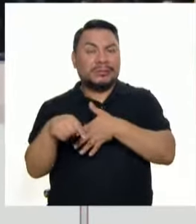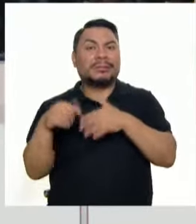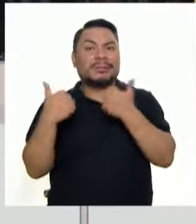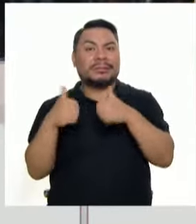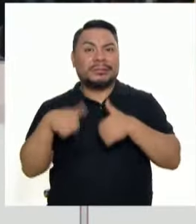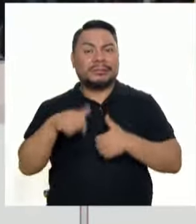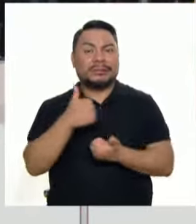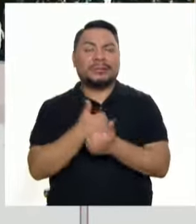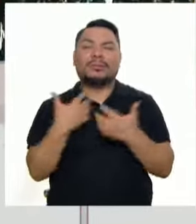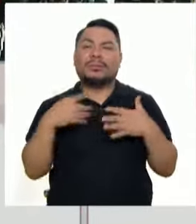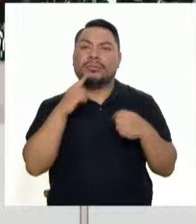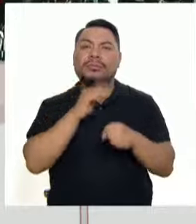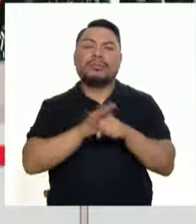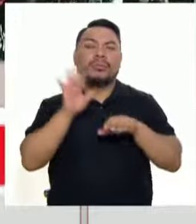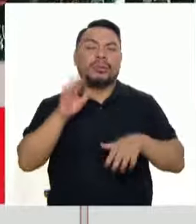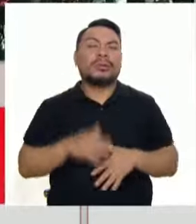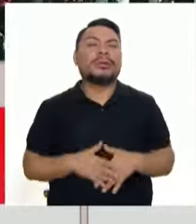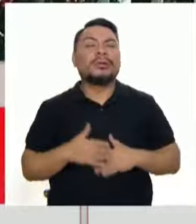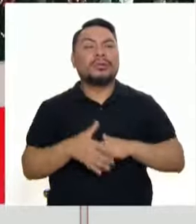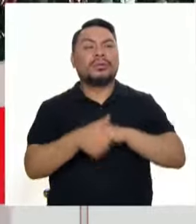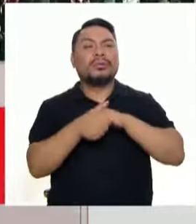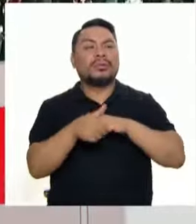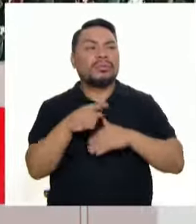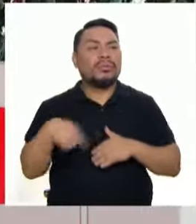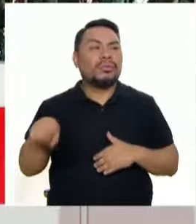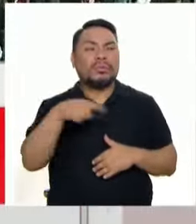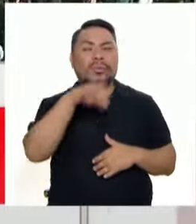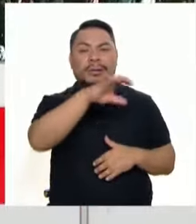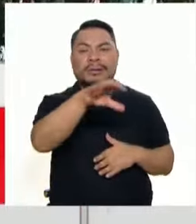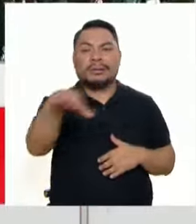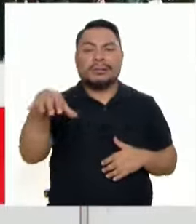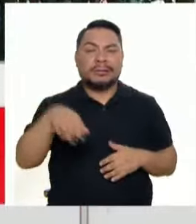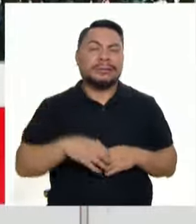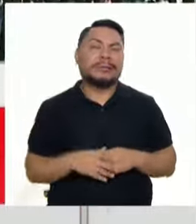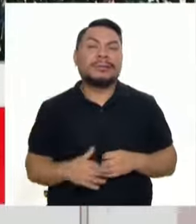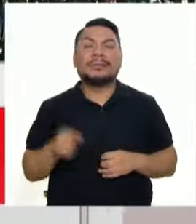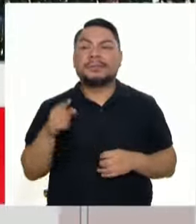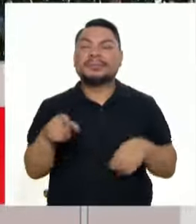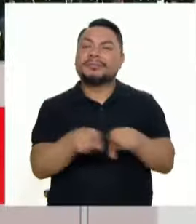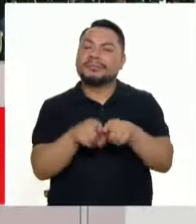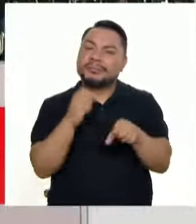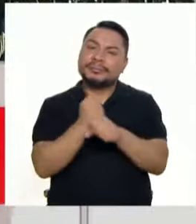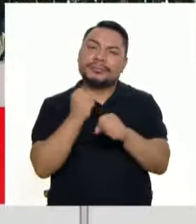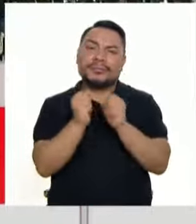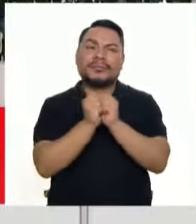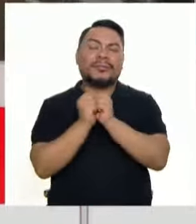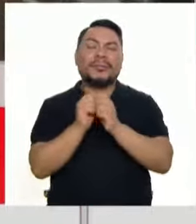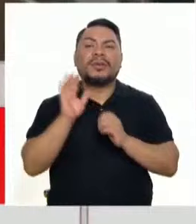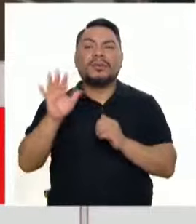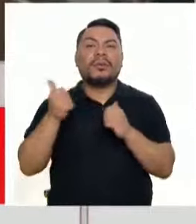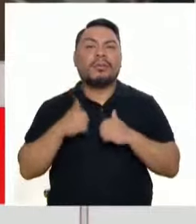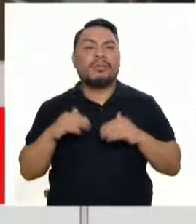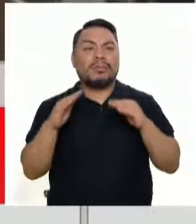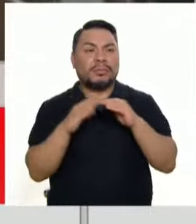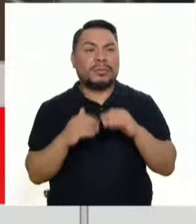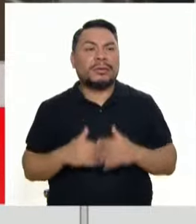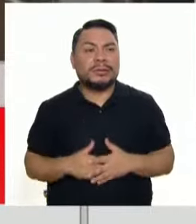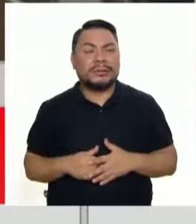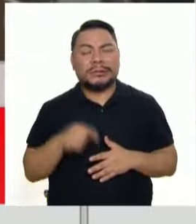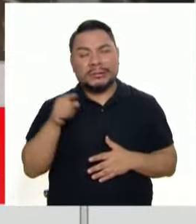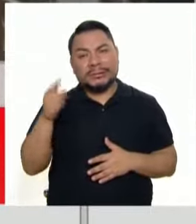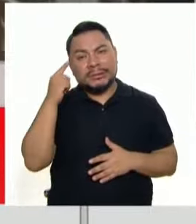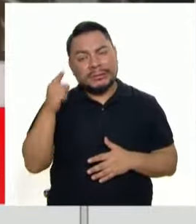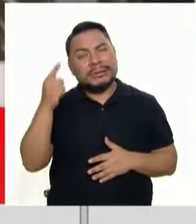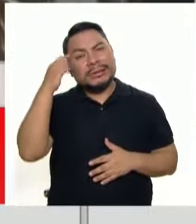muchos compromisos y yo debo saludar a todas las instituciones que están también trabajando junto con su municipalidad y en esa